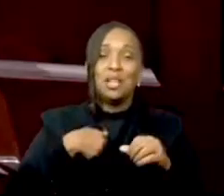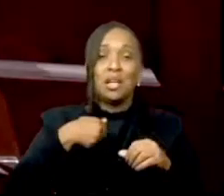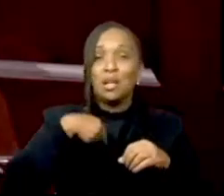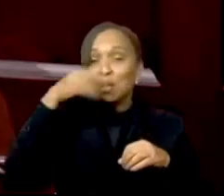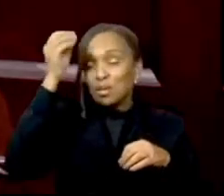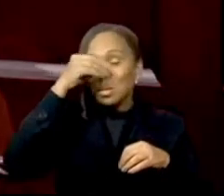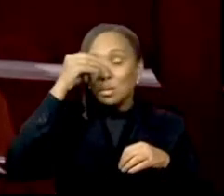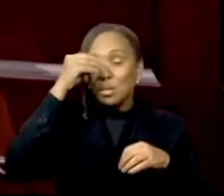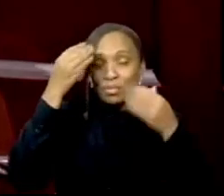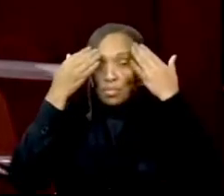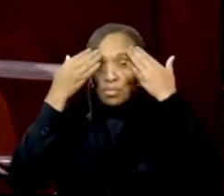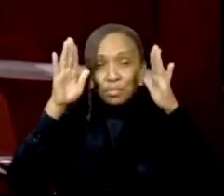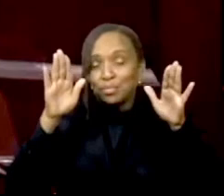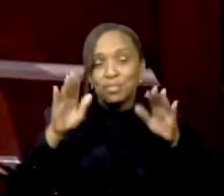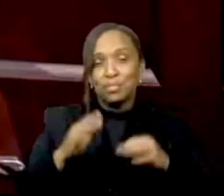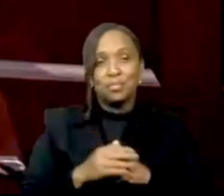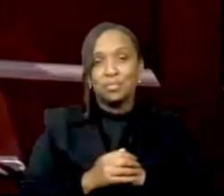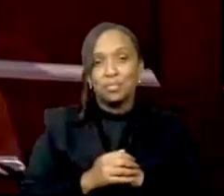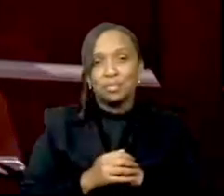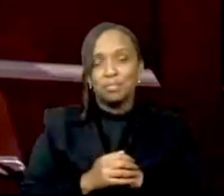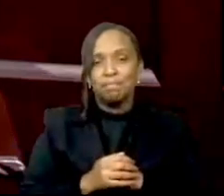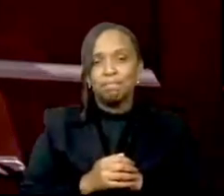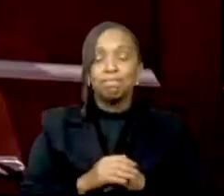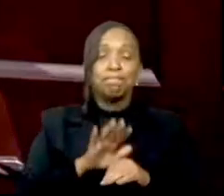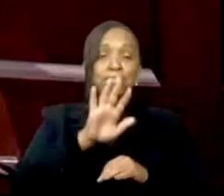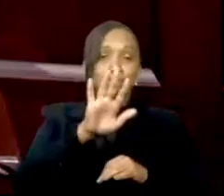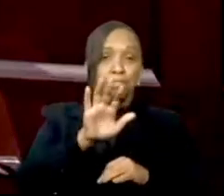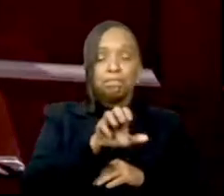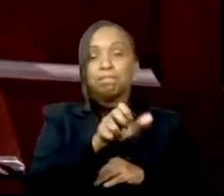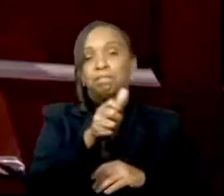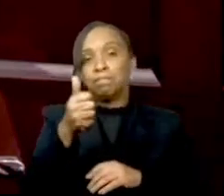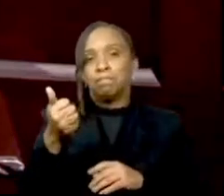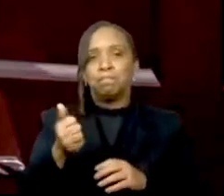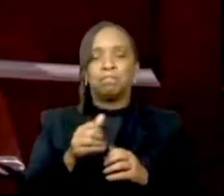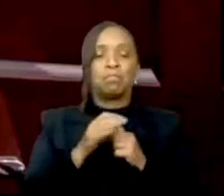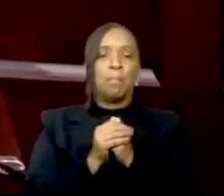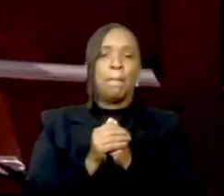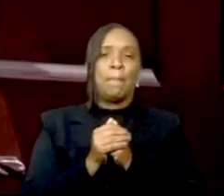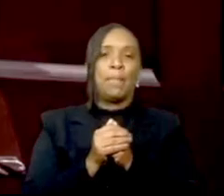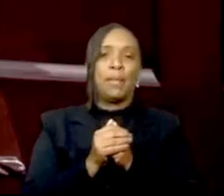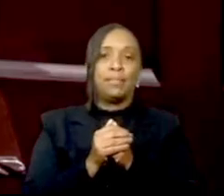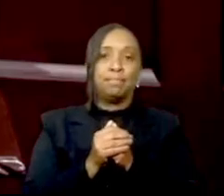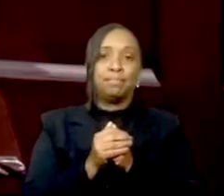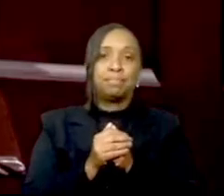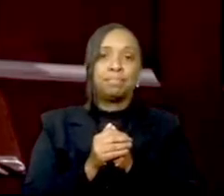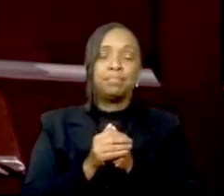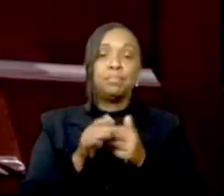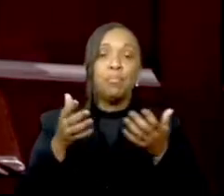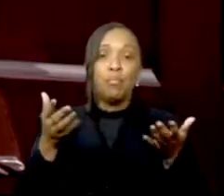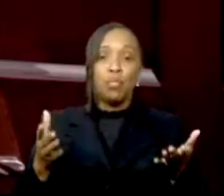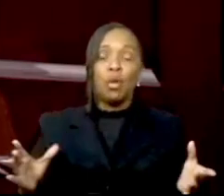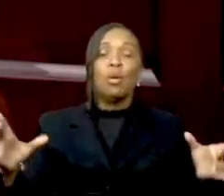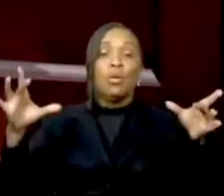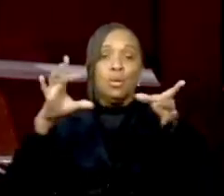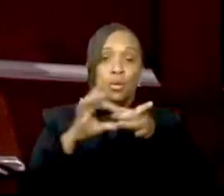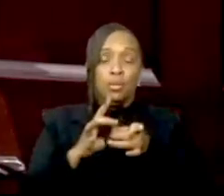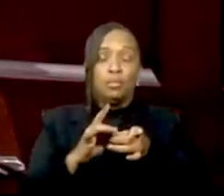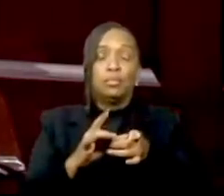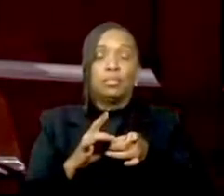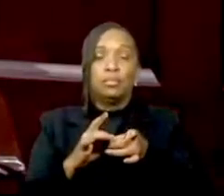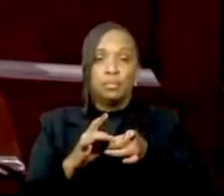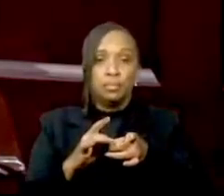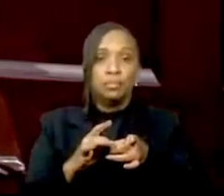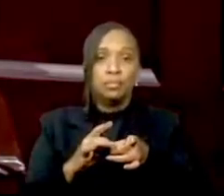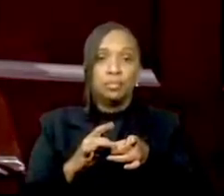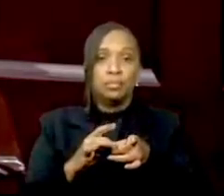Unificamos las elecciones municipales y nacionales, violando el derecho como lo estableció la Junta y